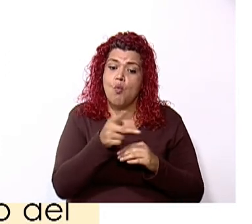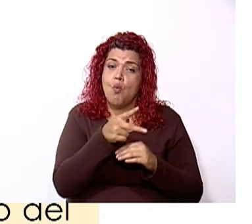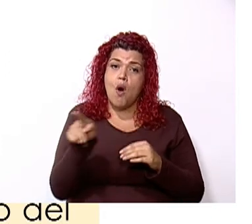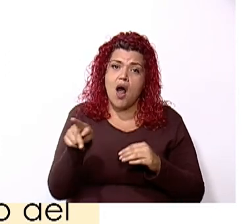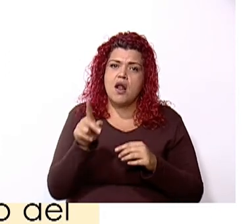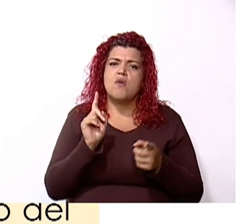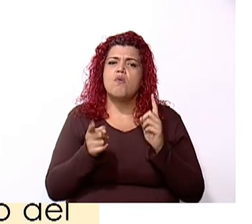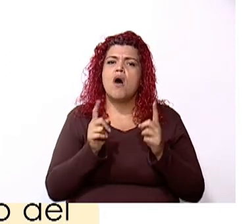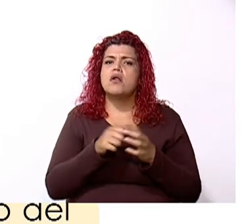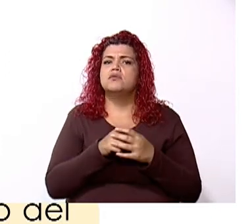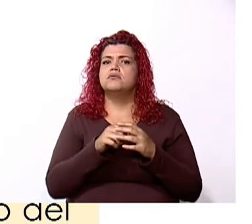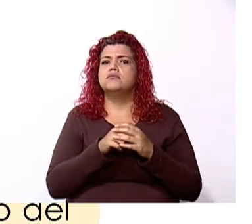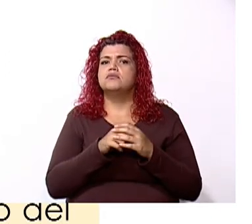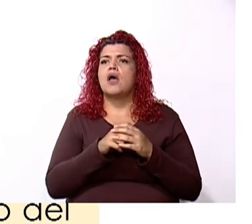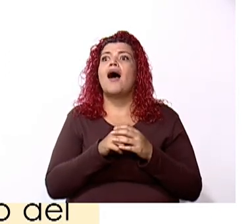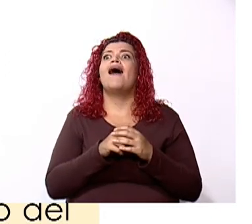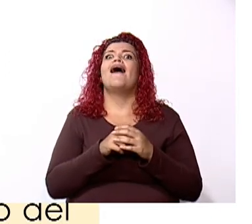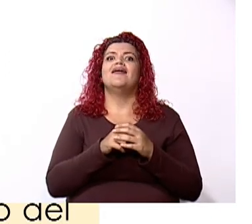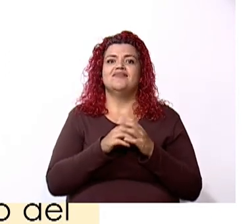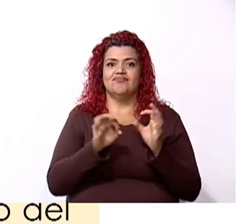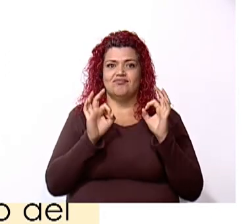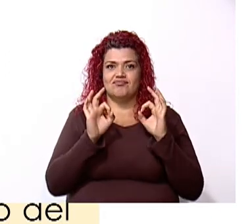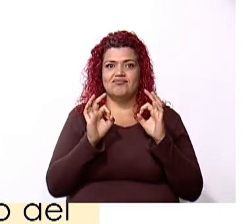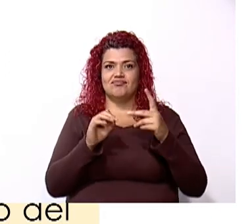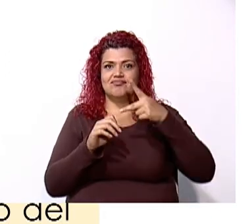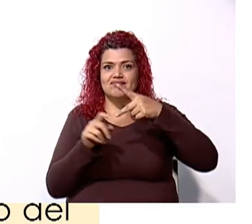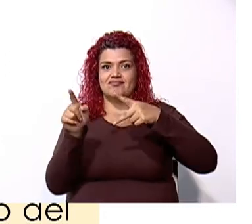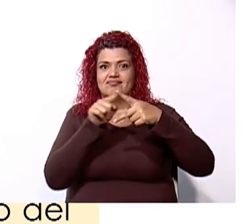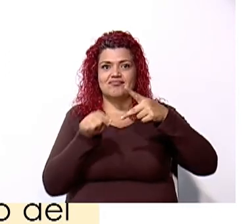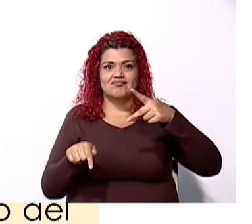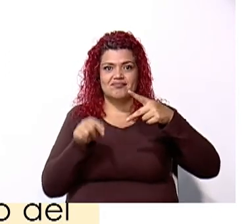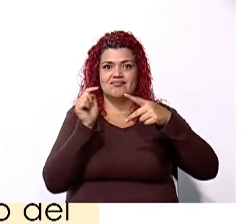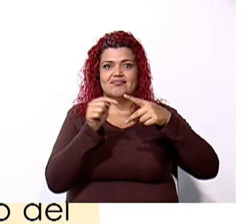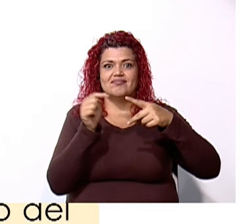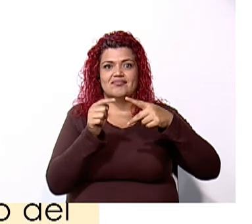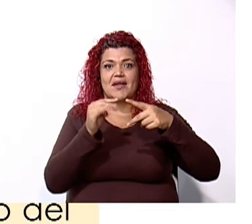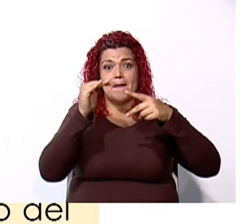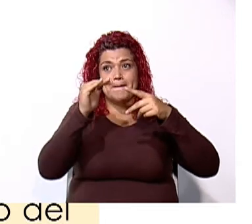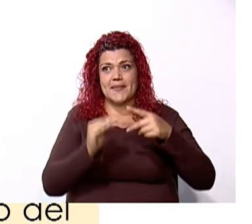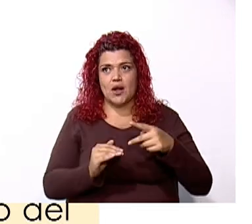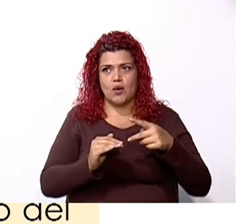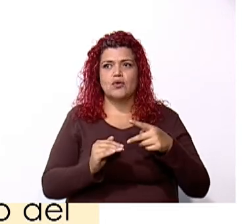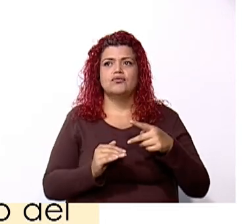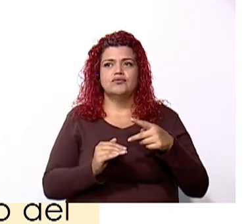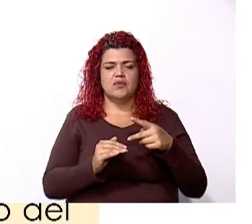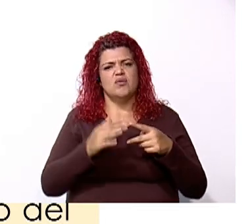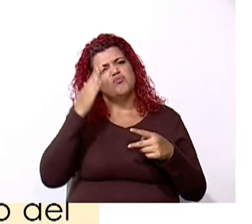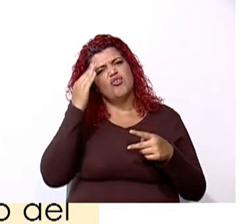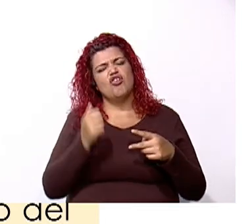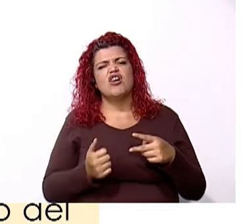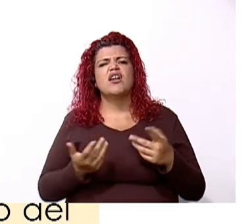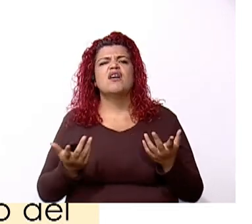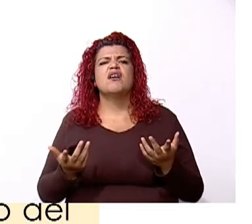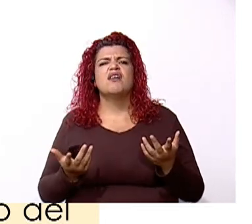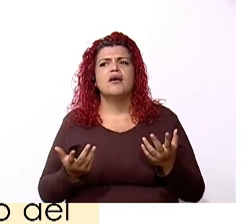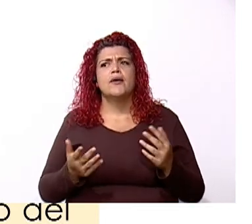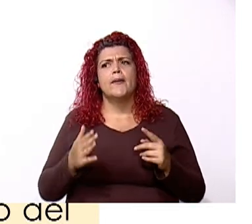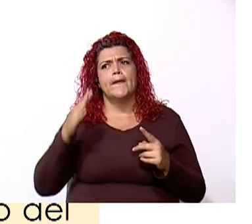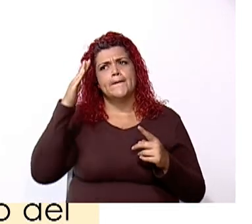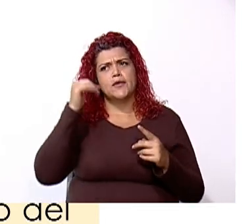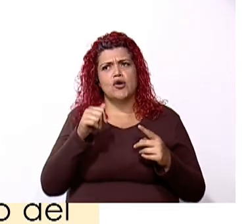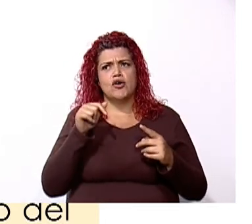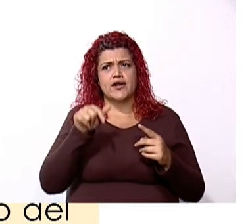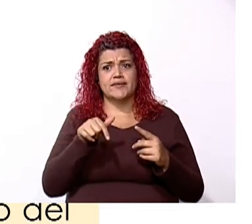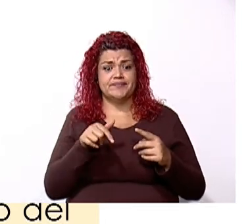¿Cuál signo? Muy bien, el menor que. ¿Por qué razón? Porque el